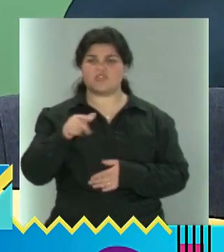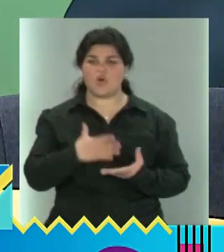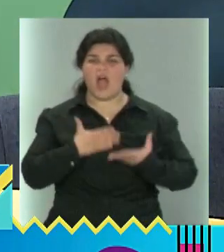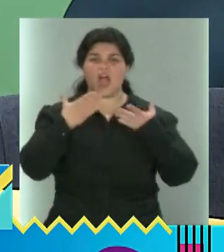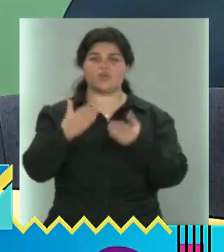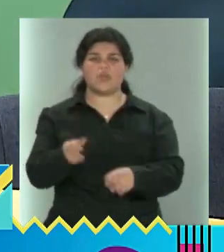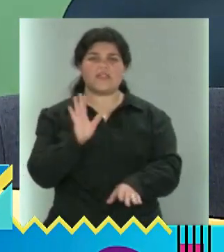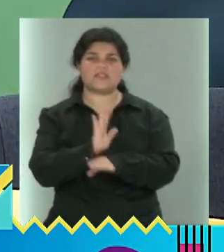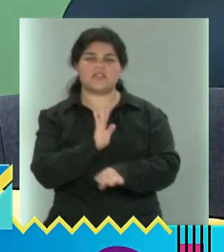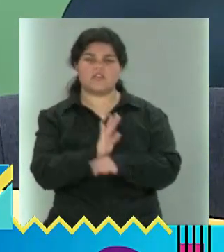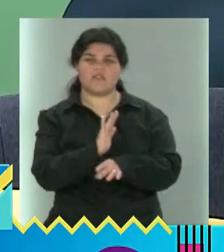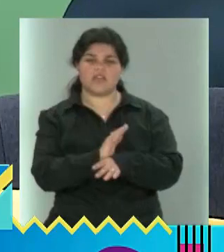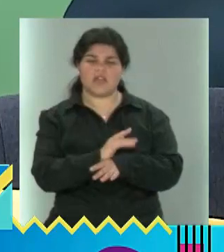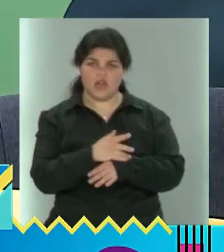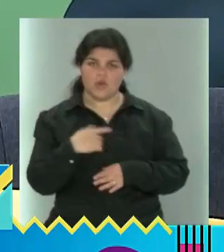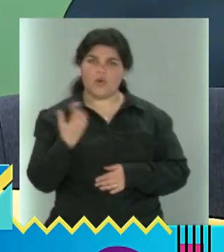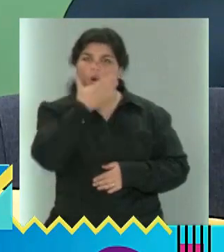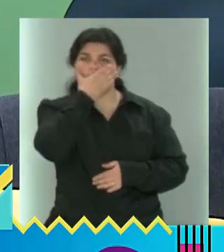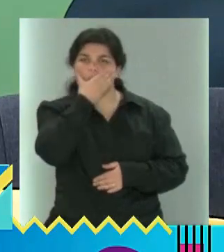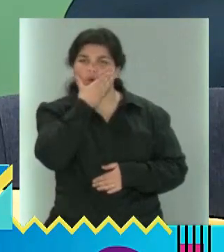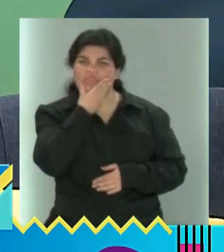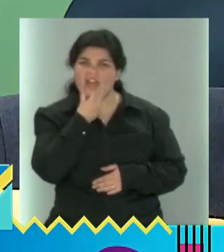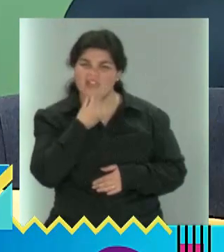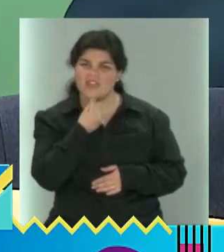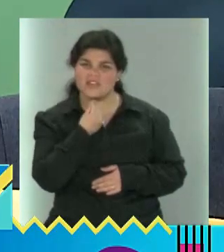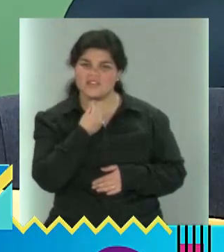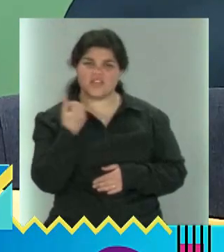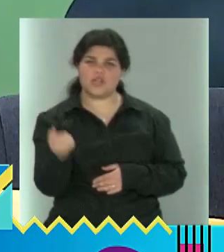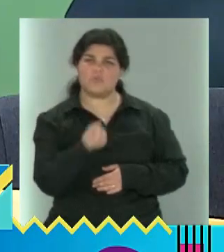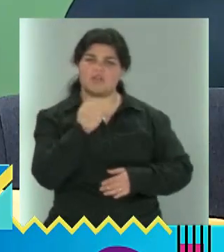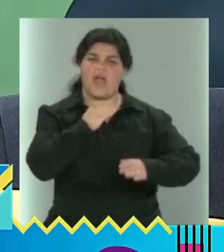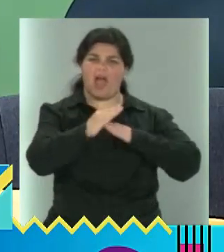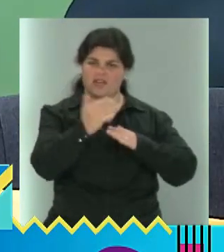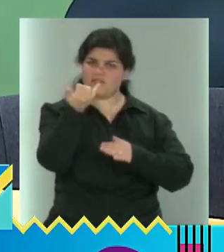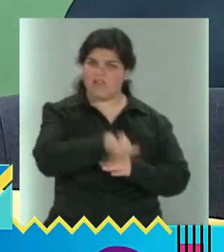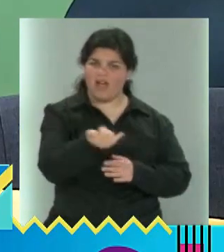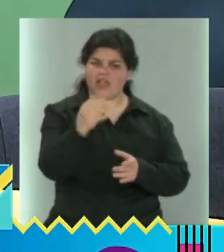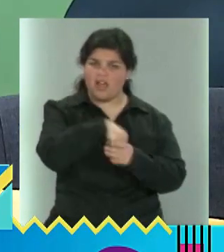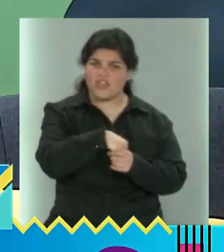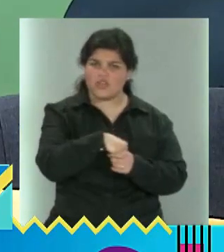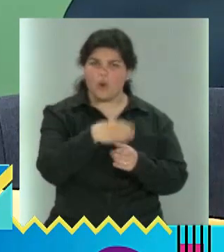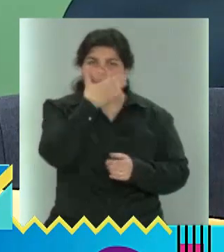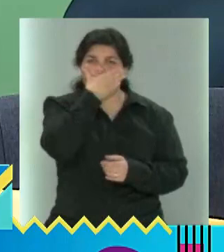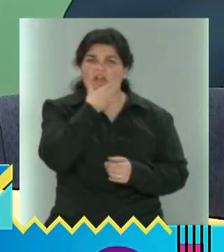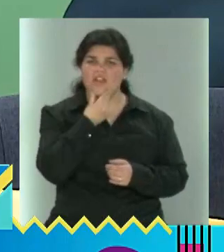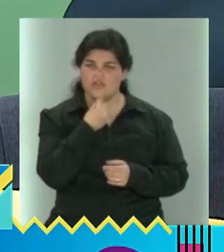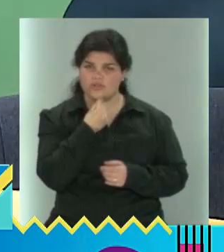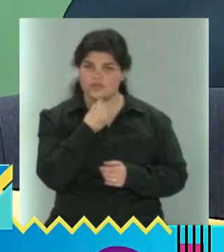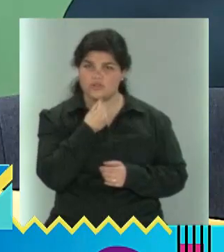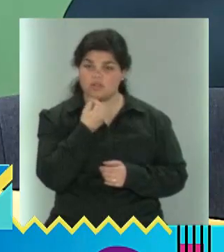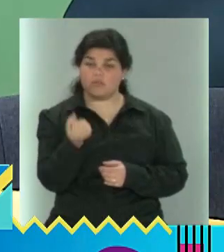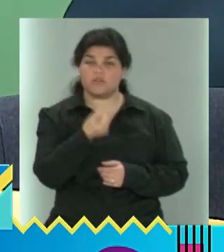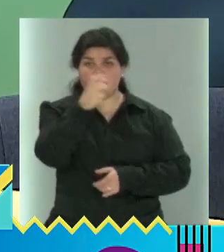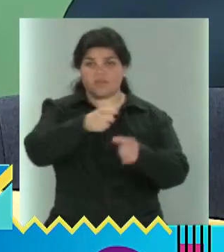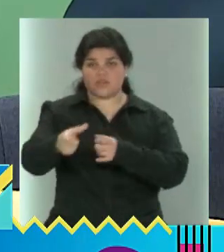demostrar la bondad que tienen las artes marciales, ¿no? Bien. Ayudando a los más